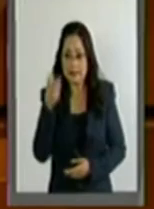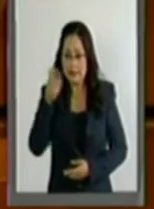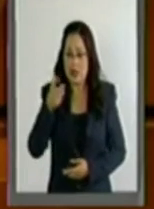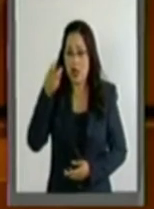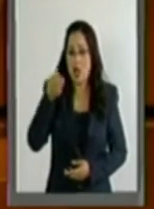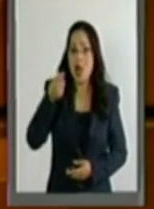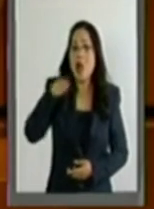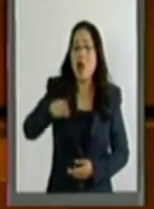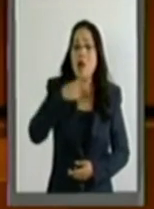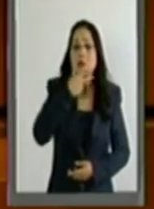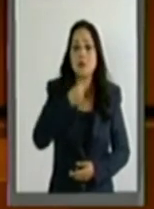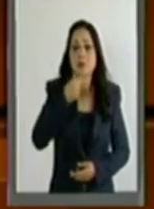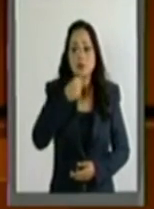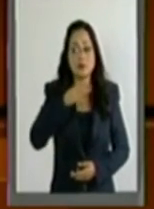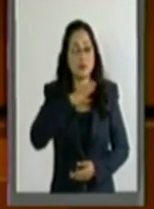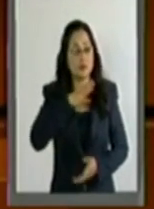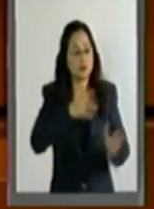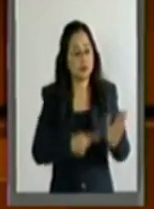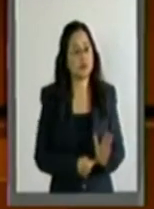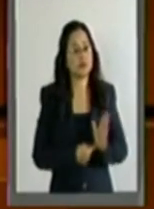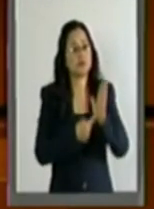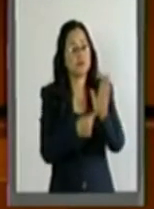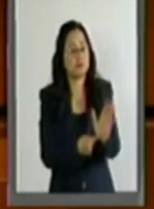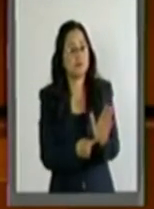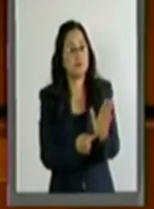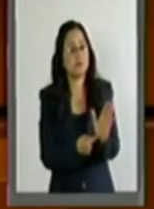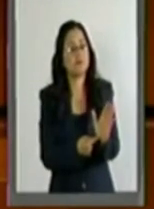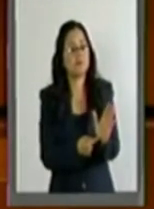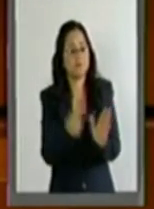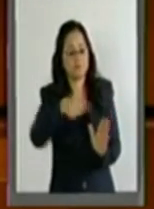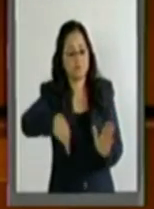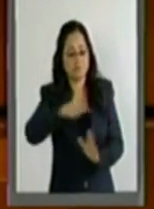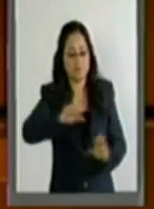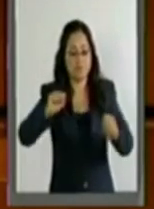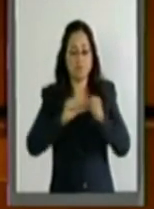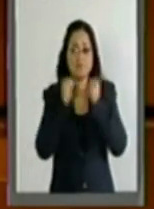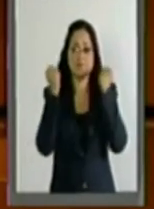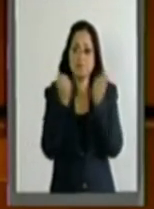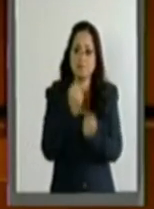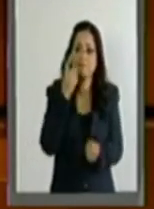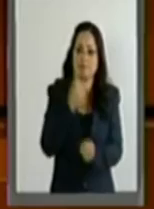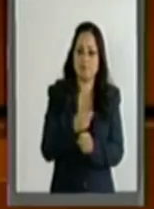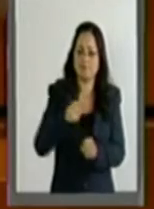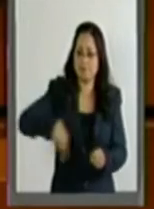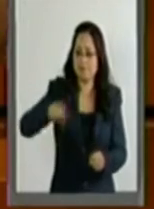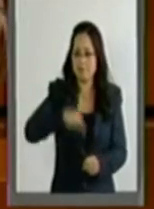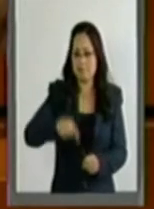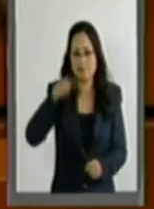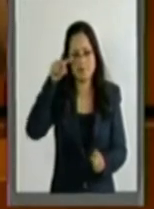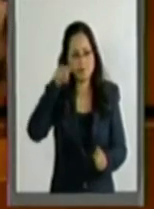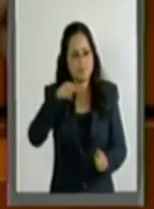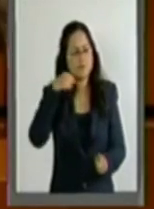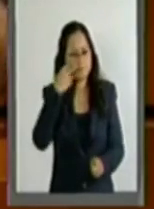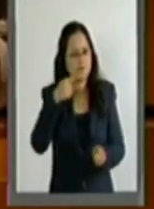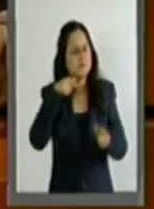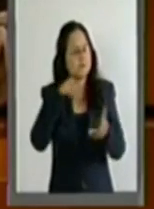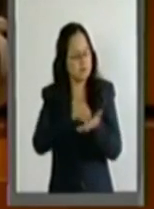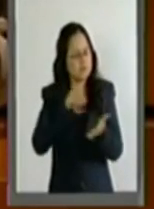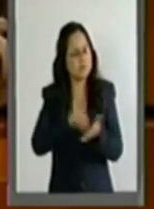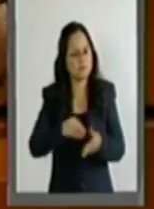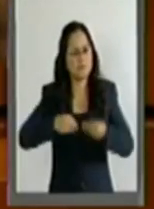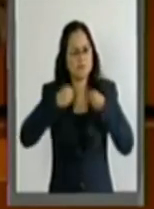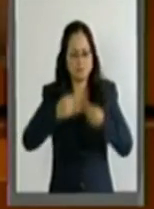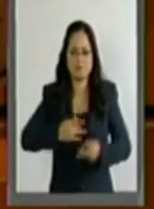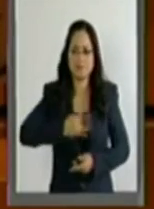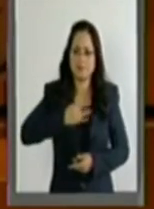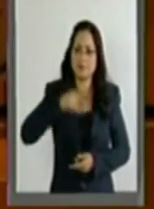eco, el reflejo de una sociedad anglosajona que piensa, late, vive y siente